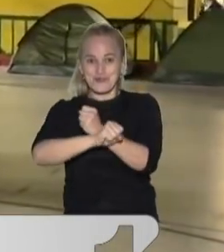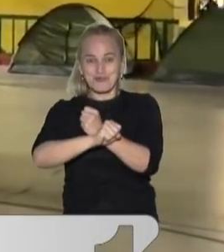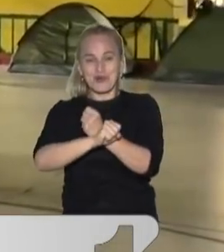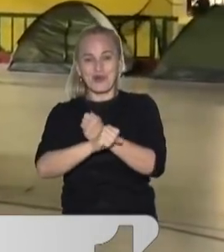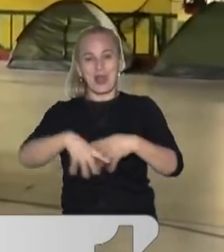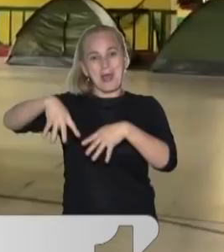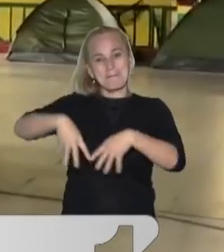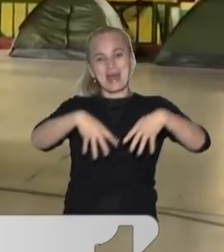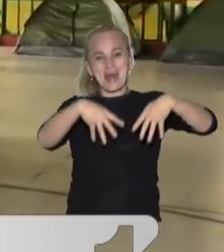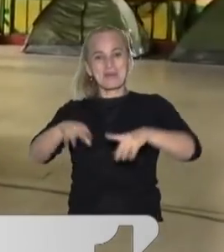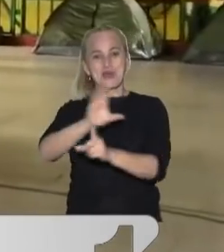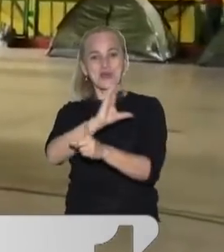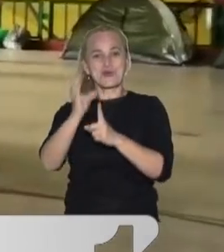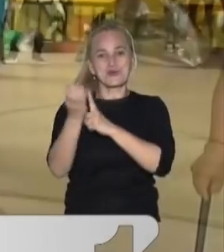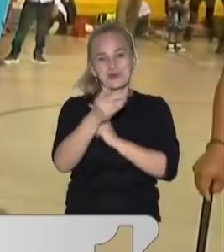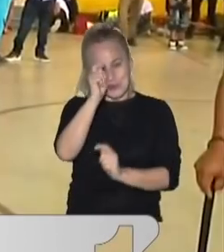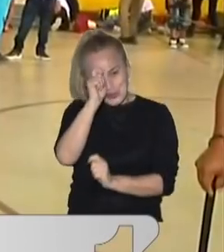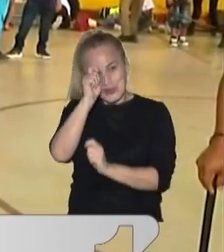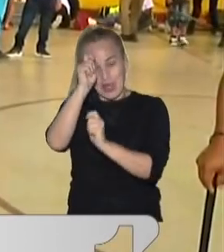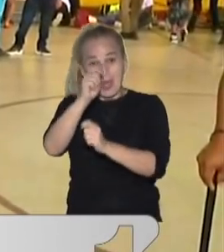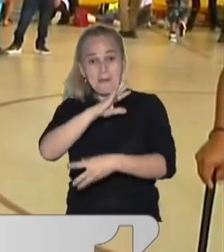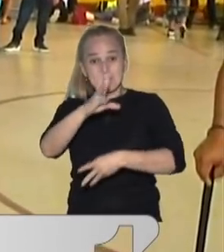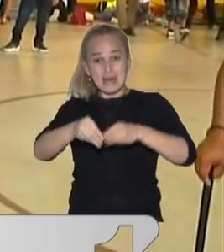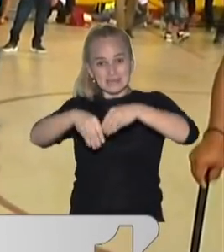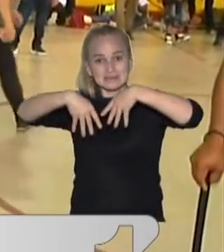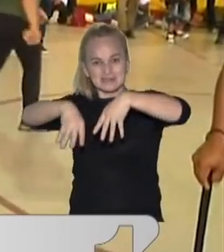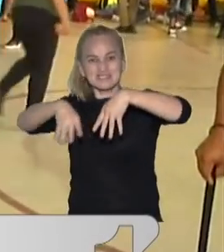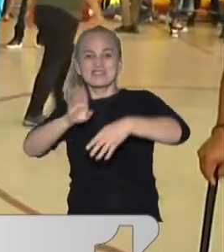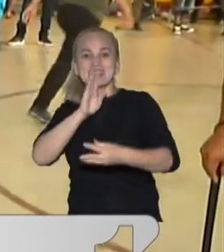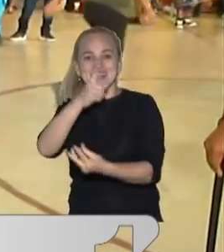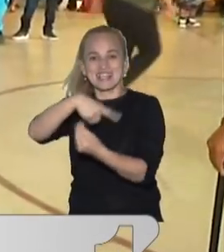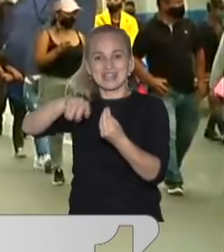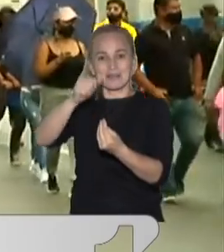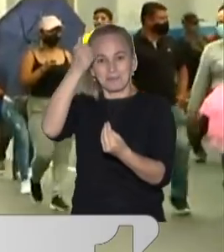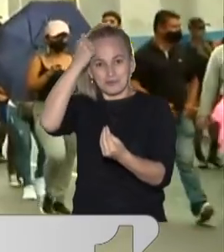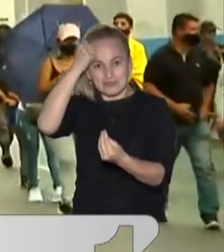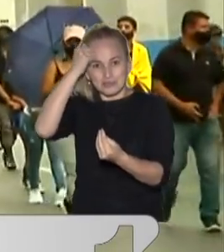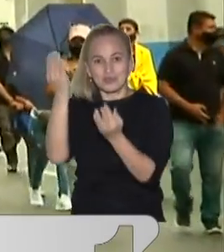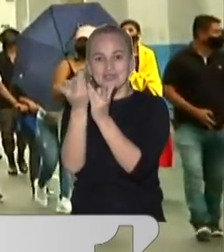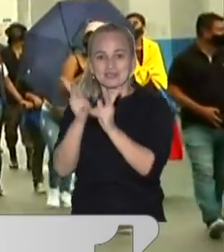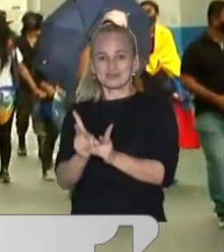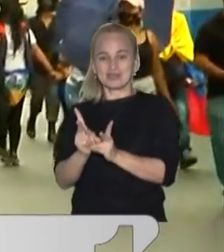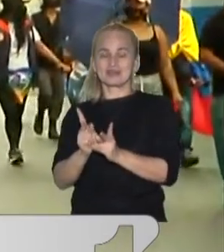de armonización. También habrá otras movilizaciones de estudiantes y docentes.